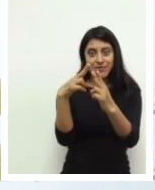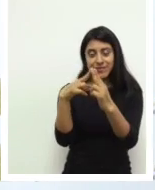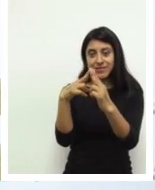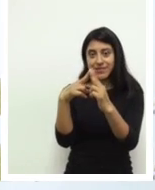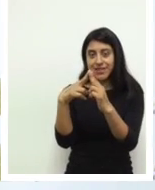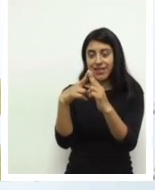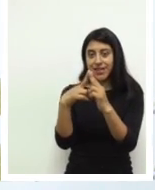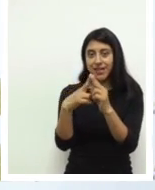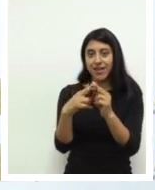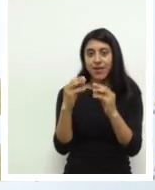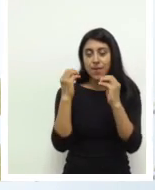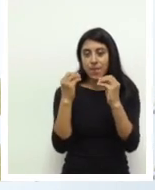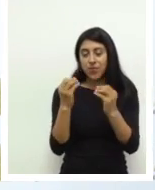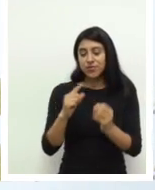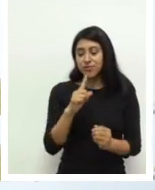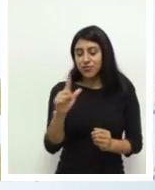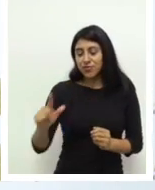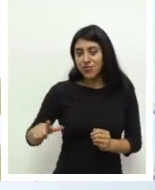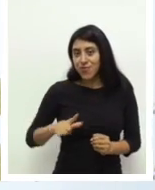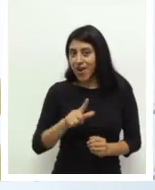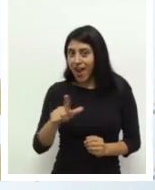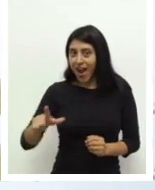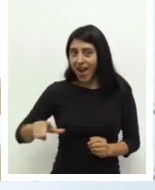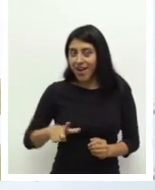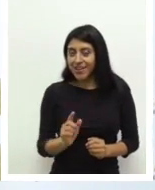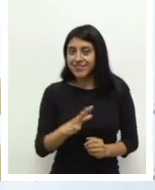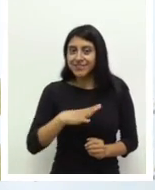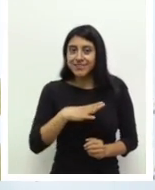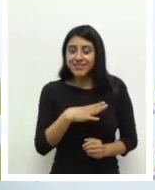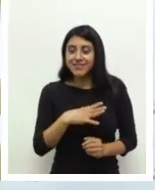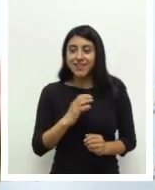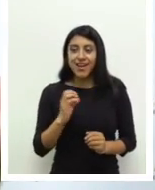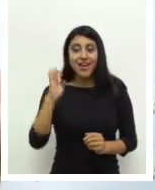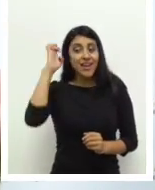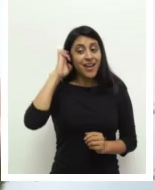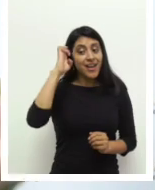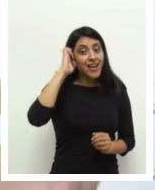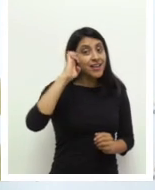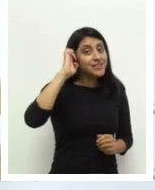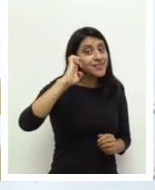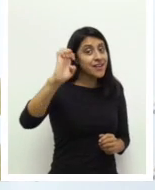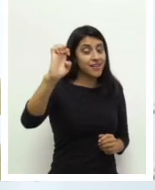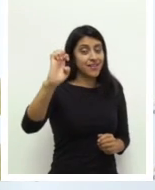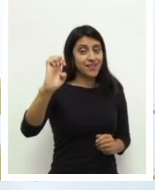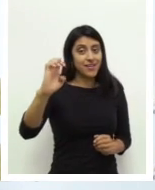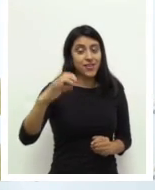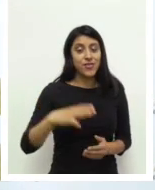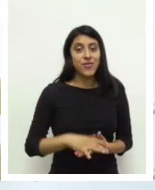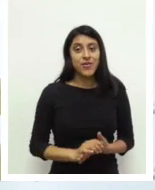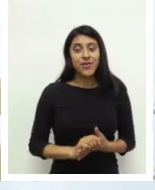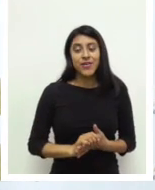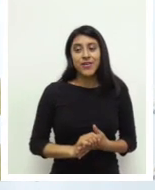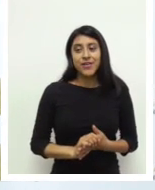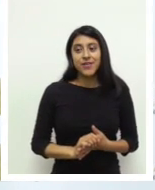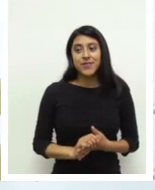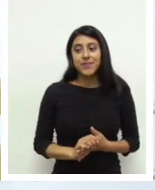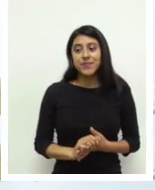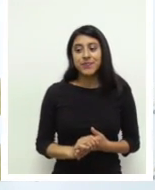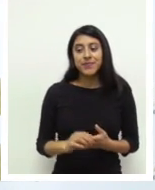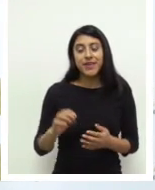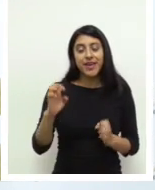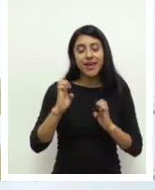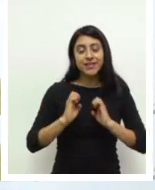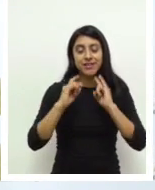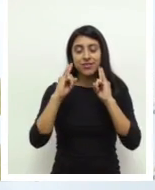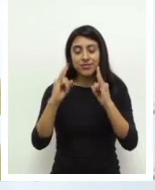constantemente los diferentes lugares en Guatemala, pero también estar en el extranjero y estar